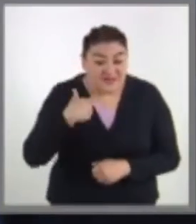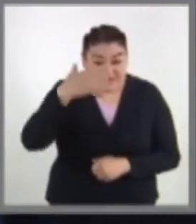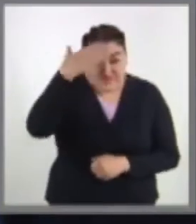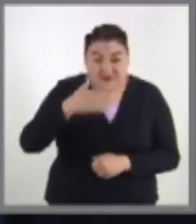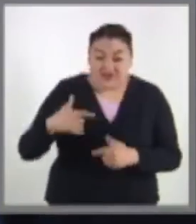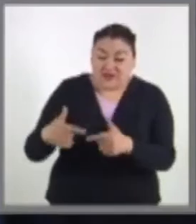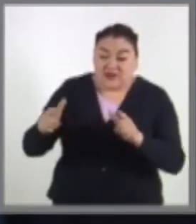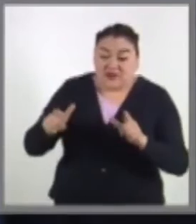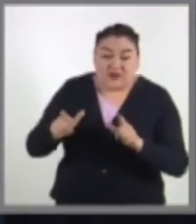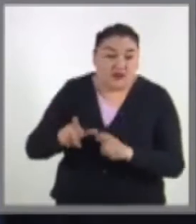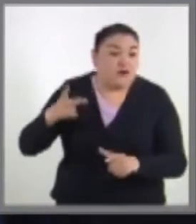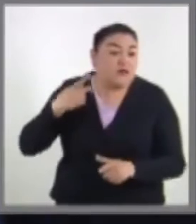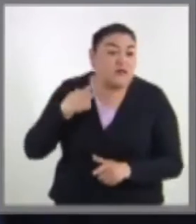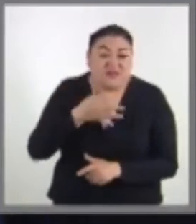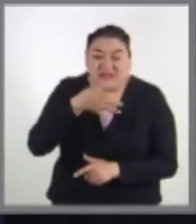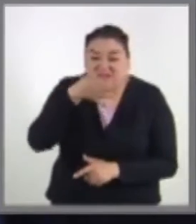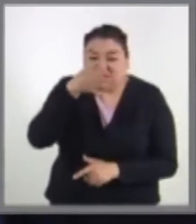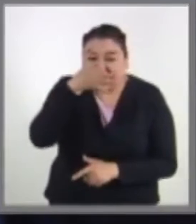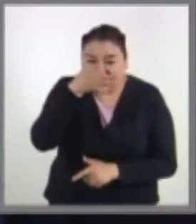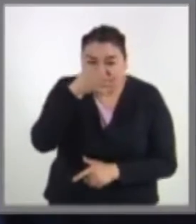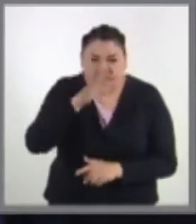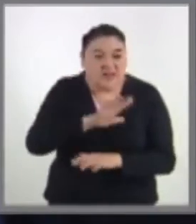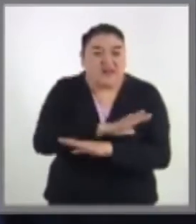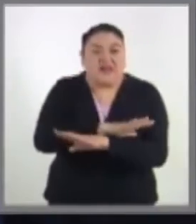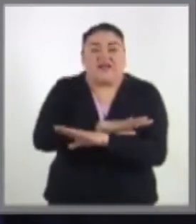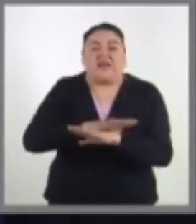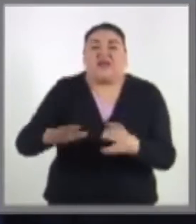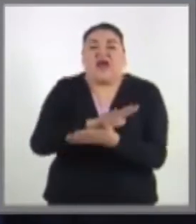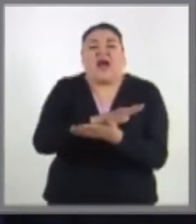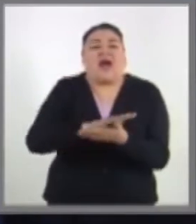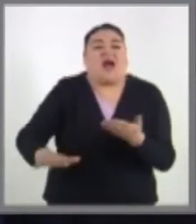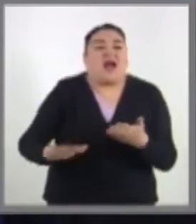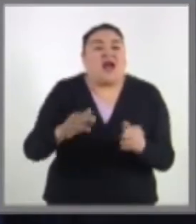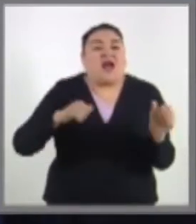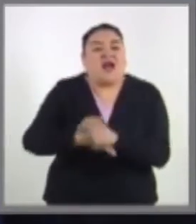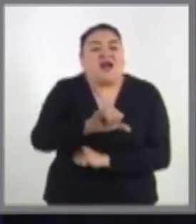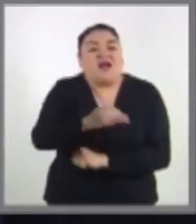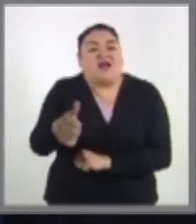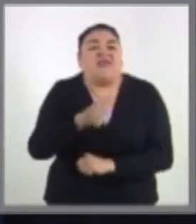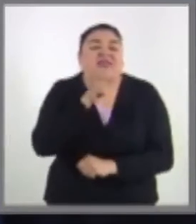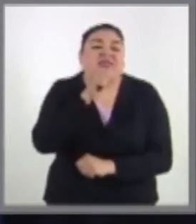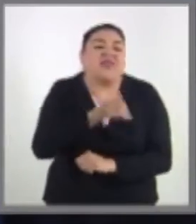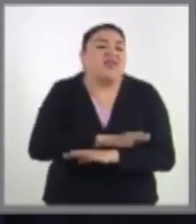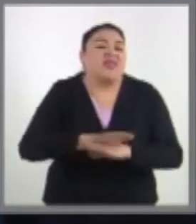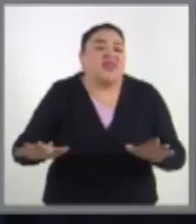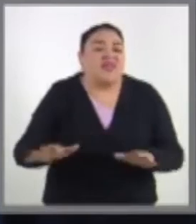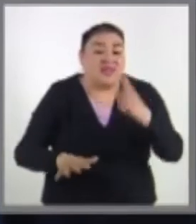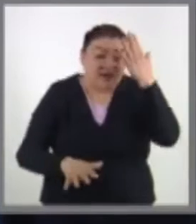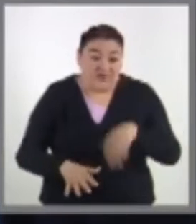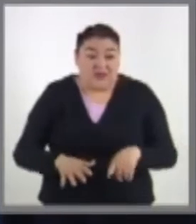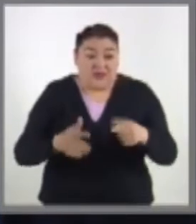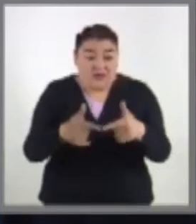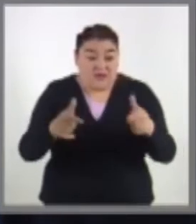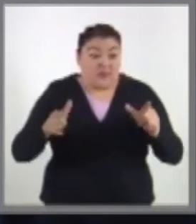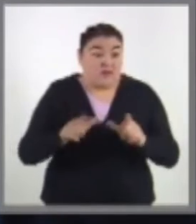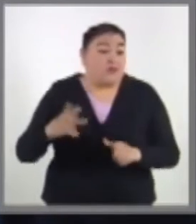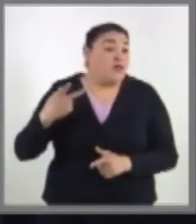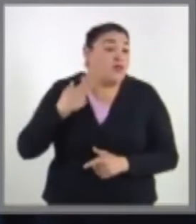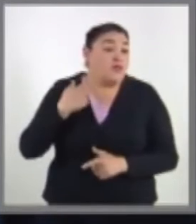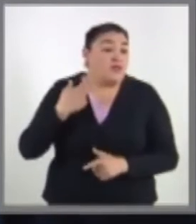está a punto de fenecer en la presidencia de la República, un partido que no tiene la mínima calidad moral. Yo los